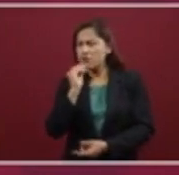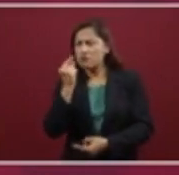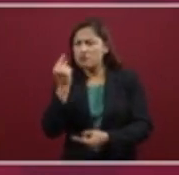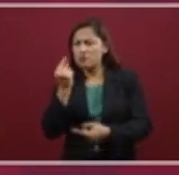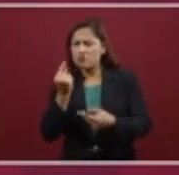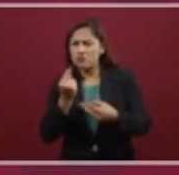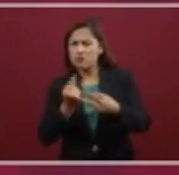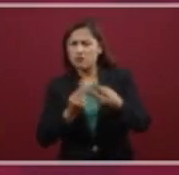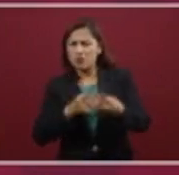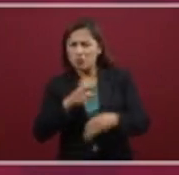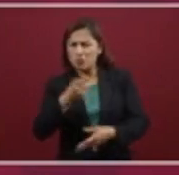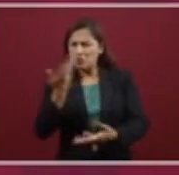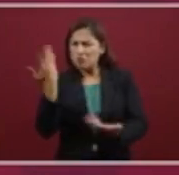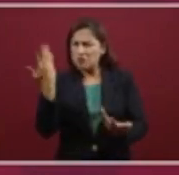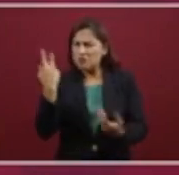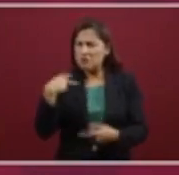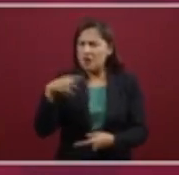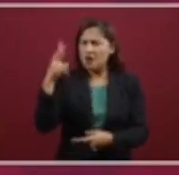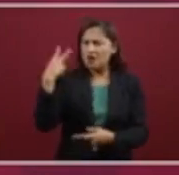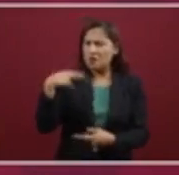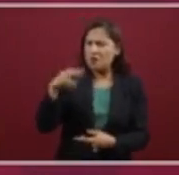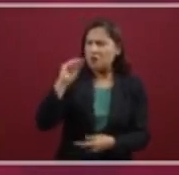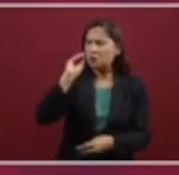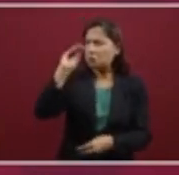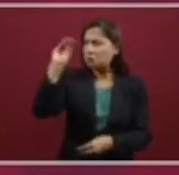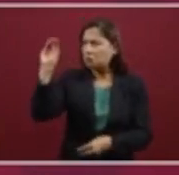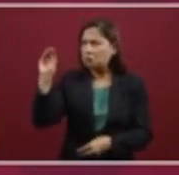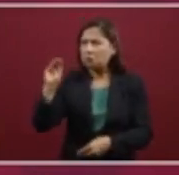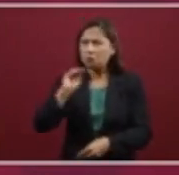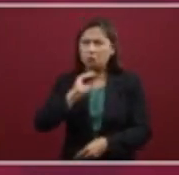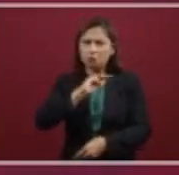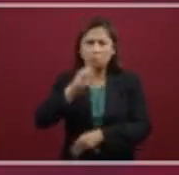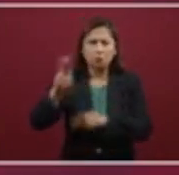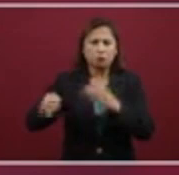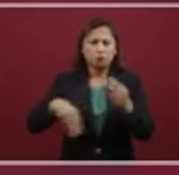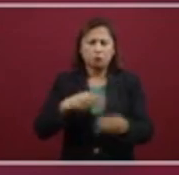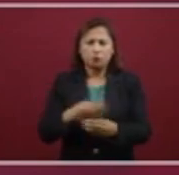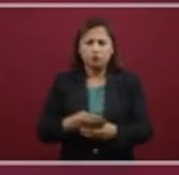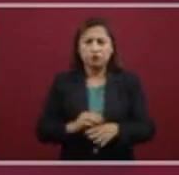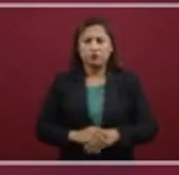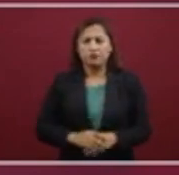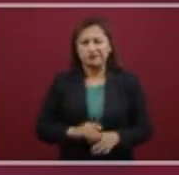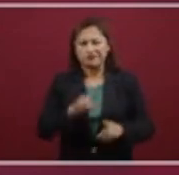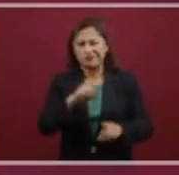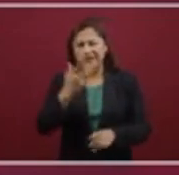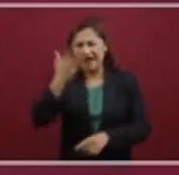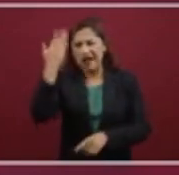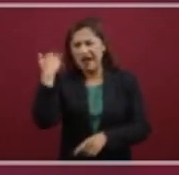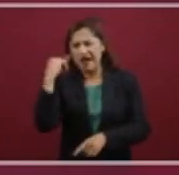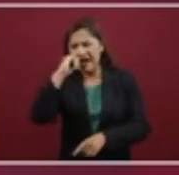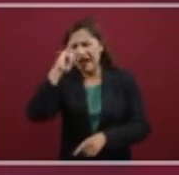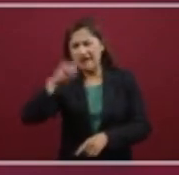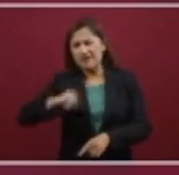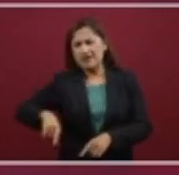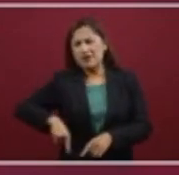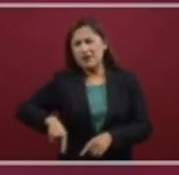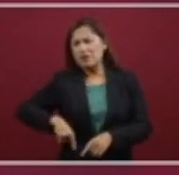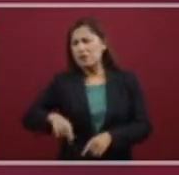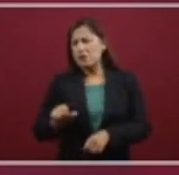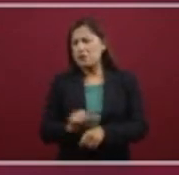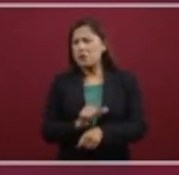se iba a todas partes del mundo, si cuando usted fue jefe de gobierno andaba en vehículos de